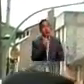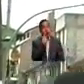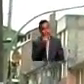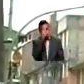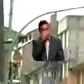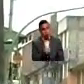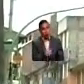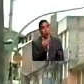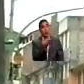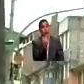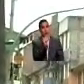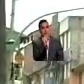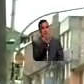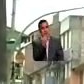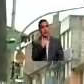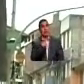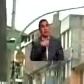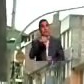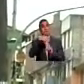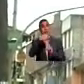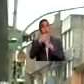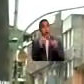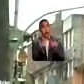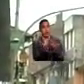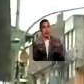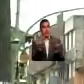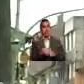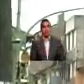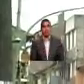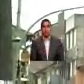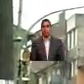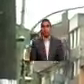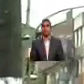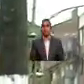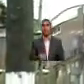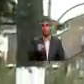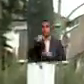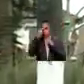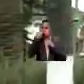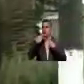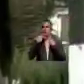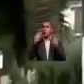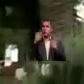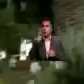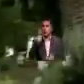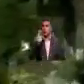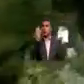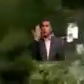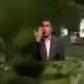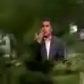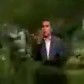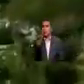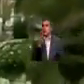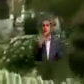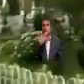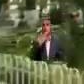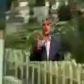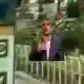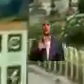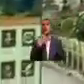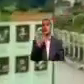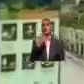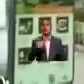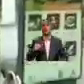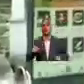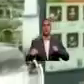si me acompaña un segundito, estamos en vivo y en directo en este momento para el noticiero de TC Televisión, mi canal. ¿Cómo sintió usted que